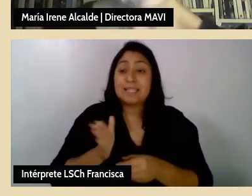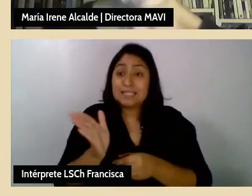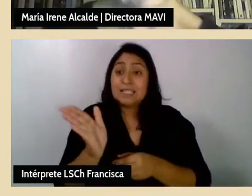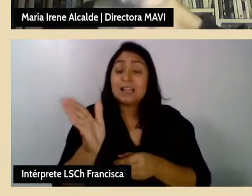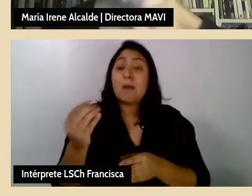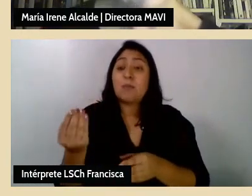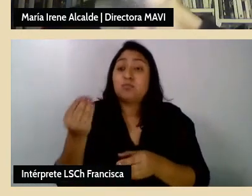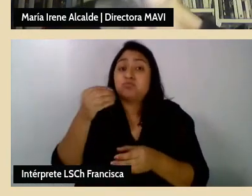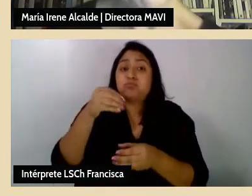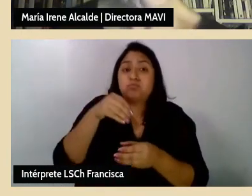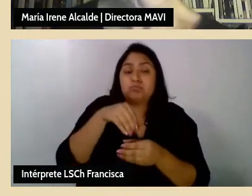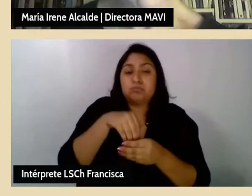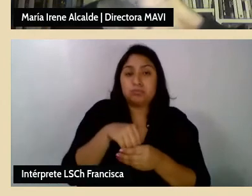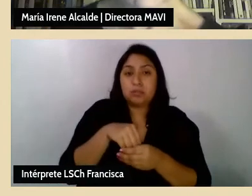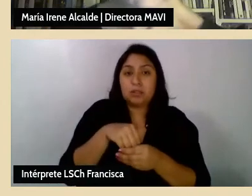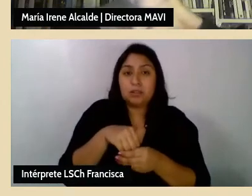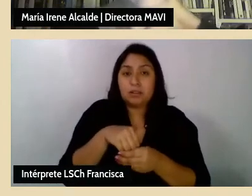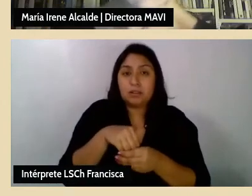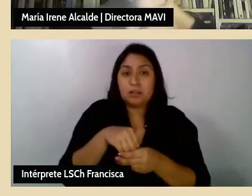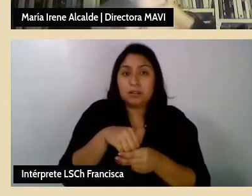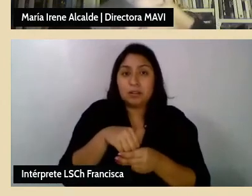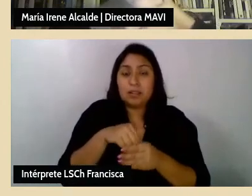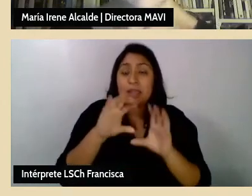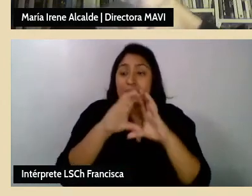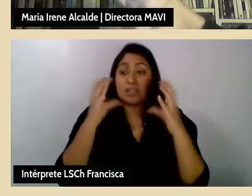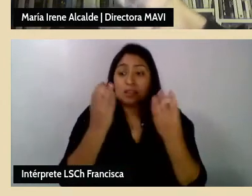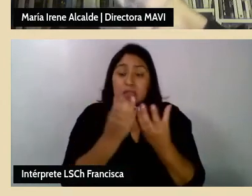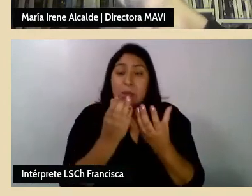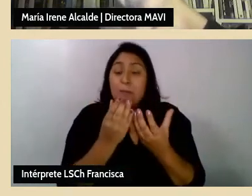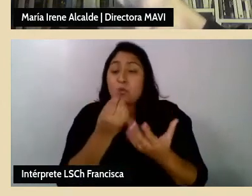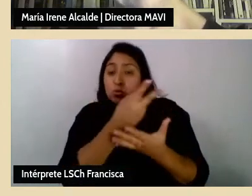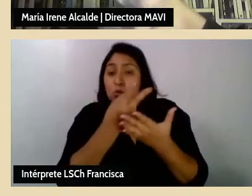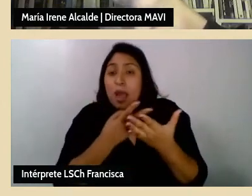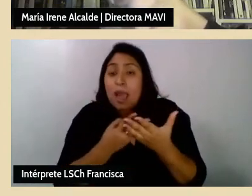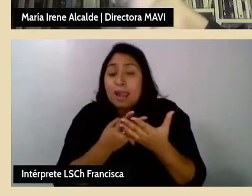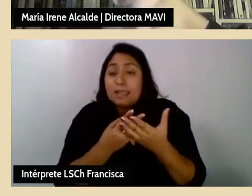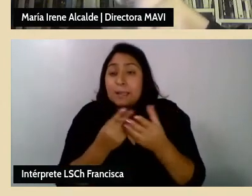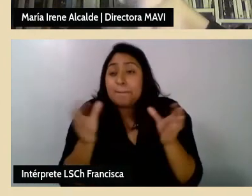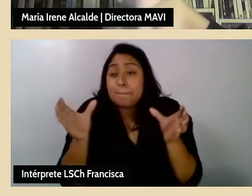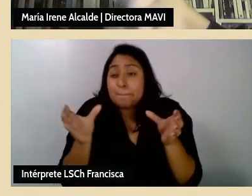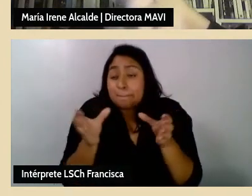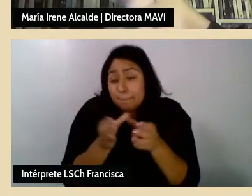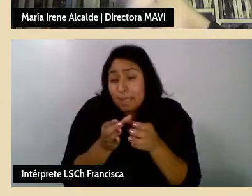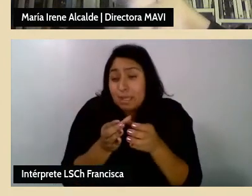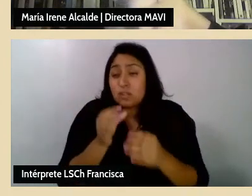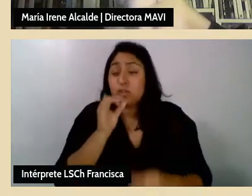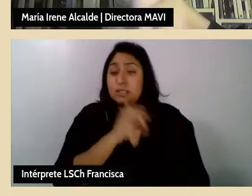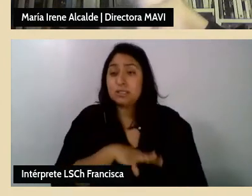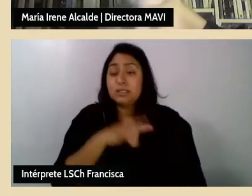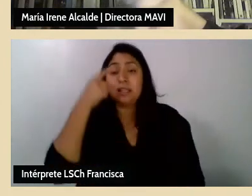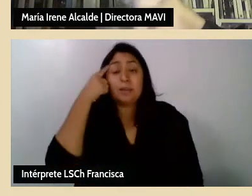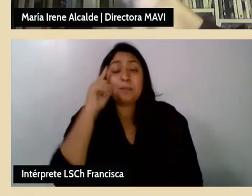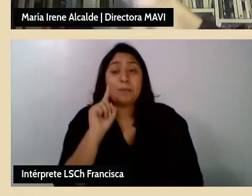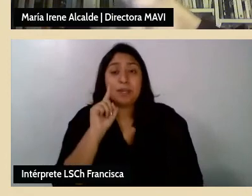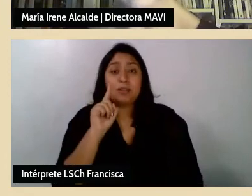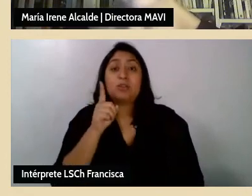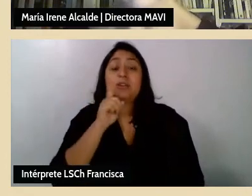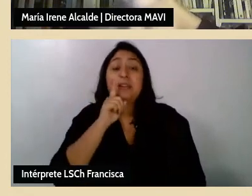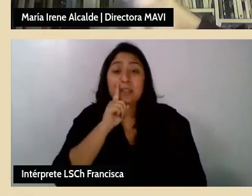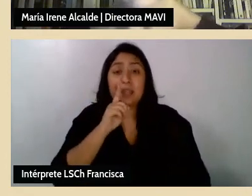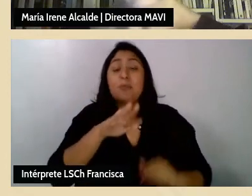de este mundo del arte, que es pequeñito aquí en Chile, pero en el que tenemos un